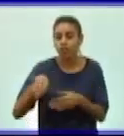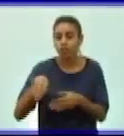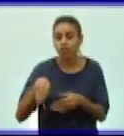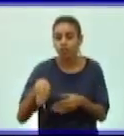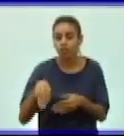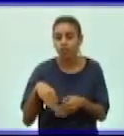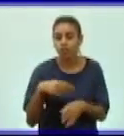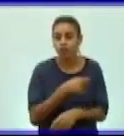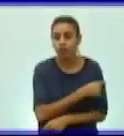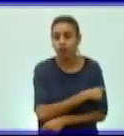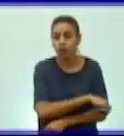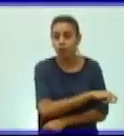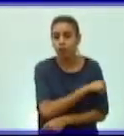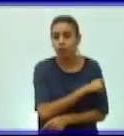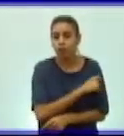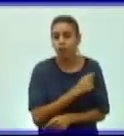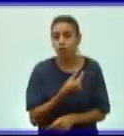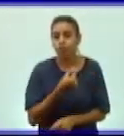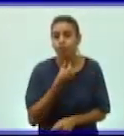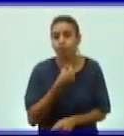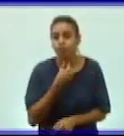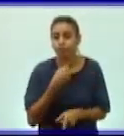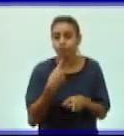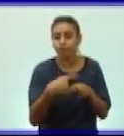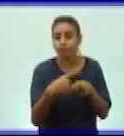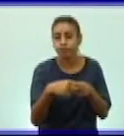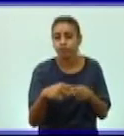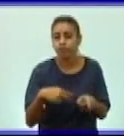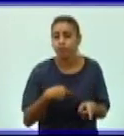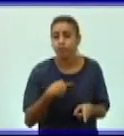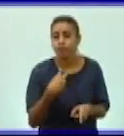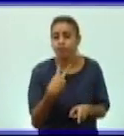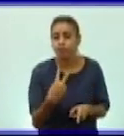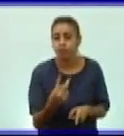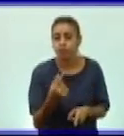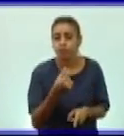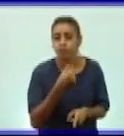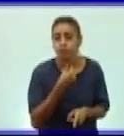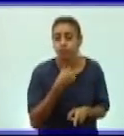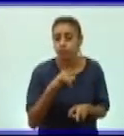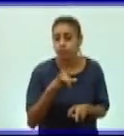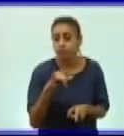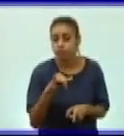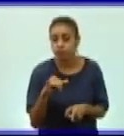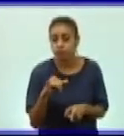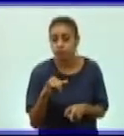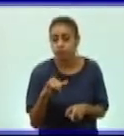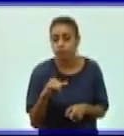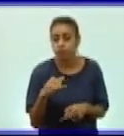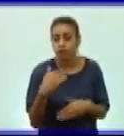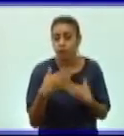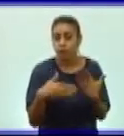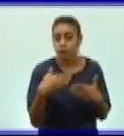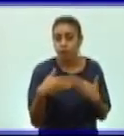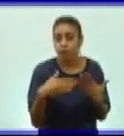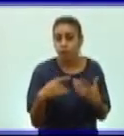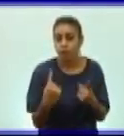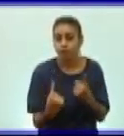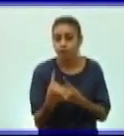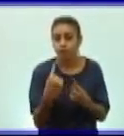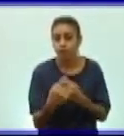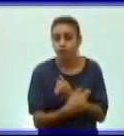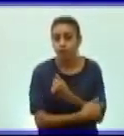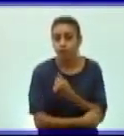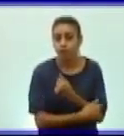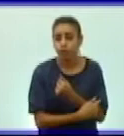económica por la que estaban atravesando y también de esa crisis moral, de esa crisis cívica que se estaba dando en esos pobladores. ¿Y